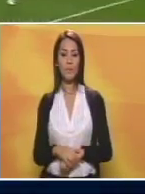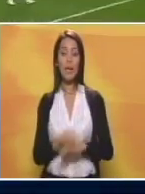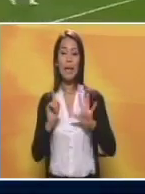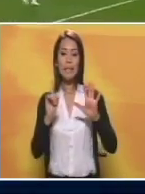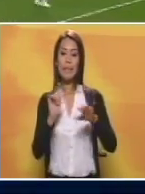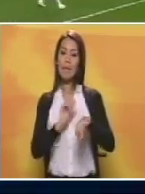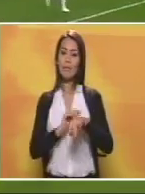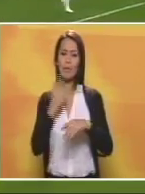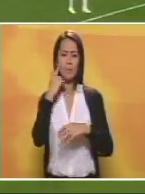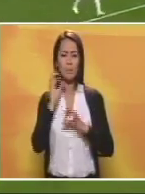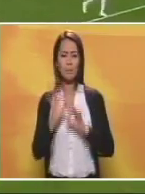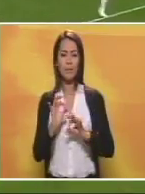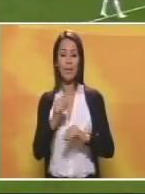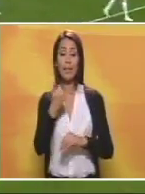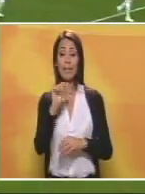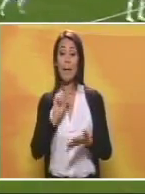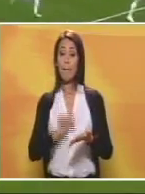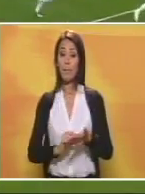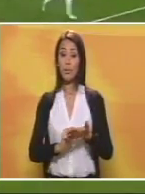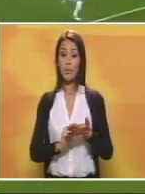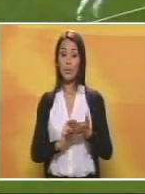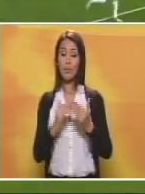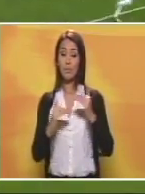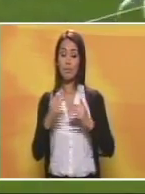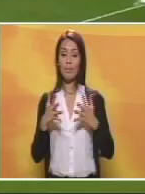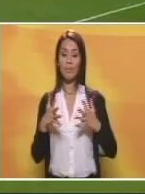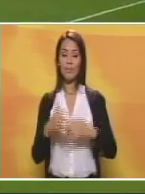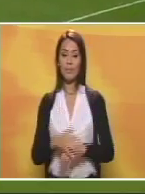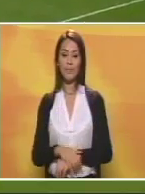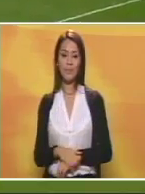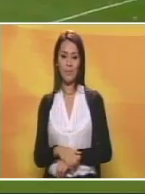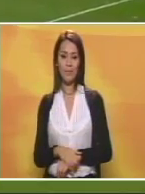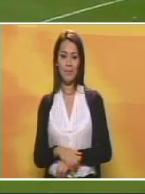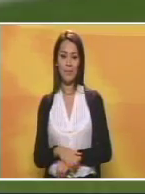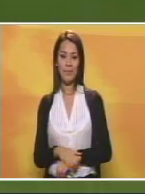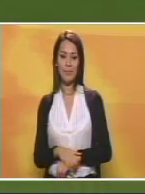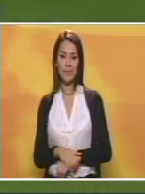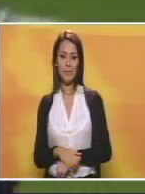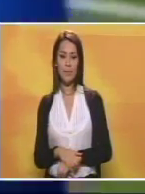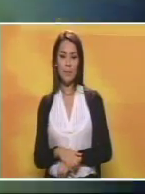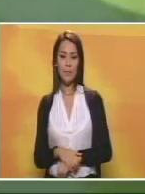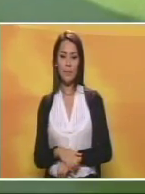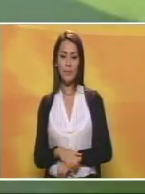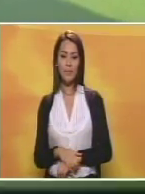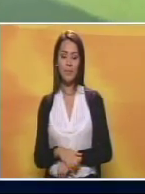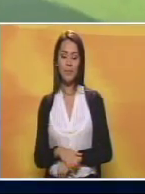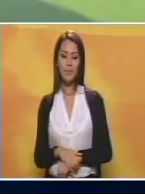final. 10 puntos separan al West Brom de la salvación.